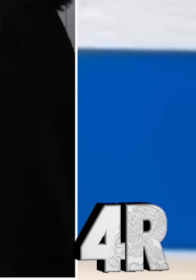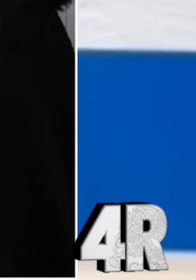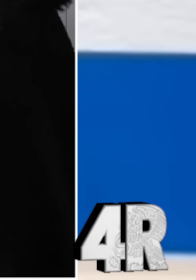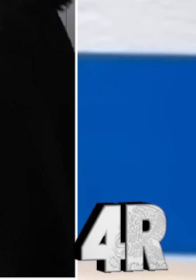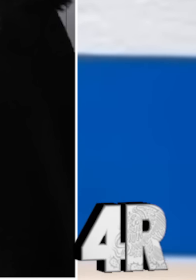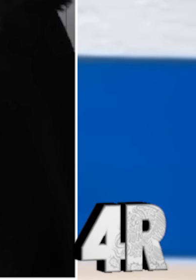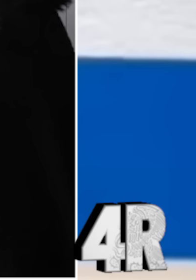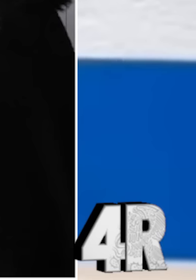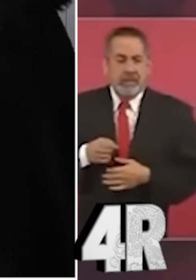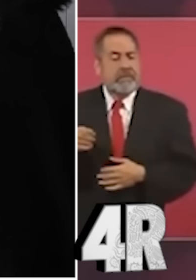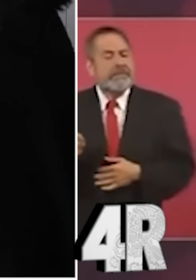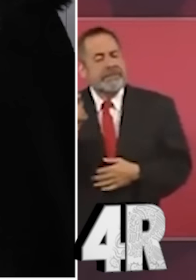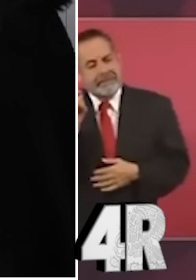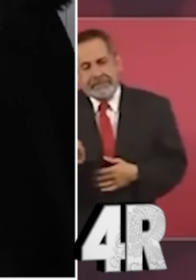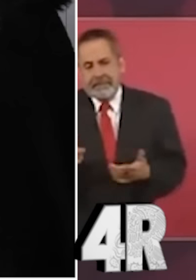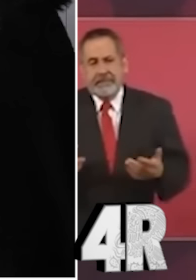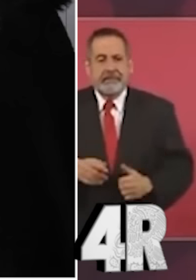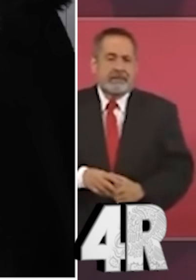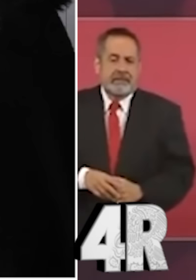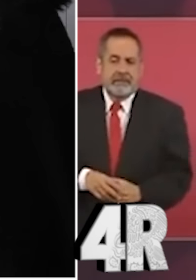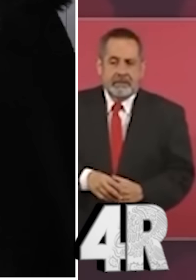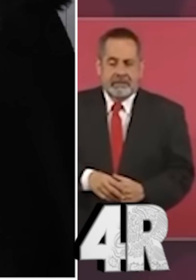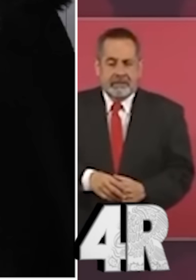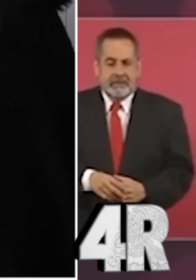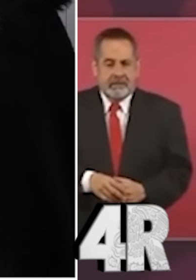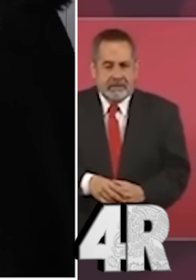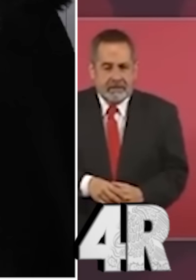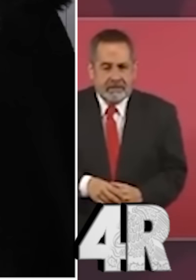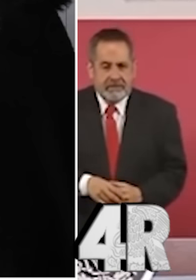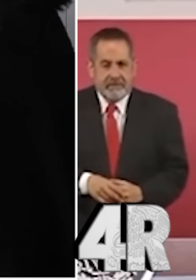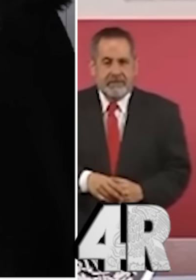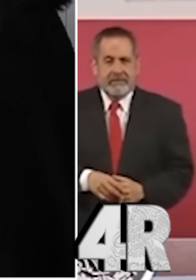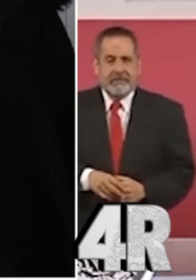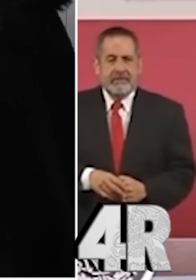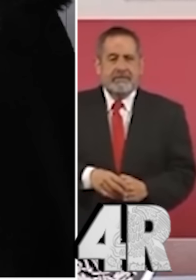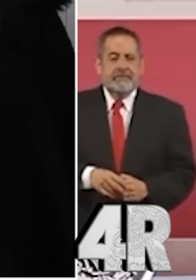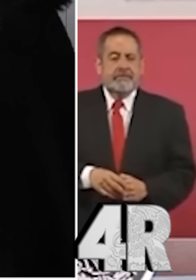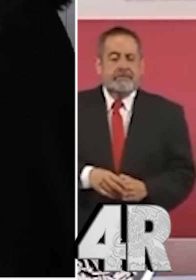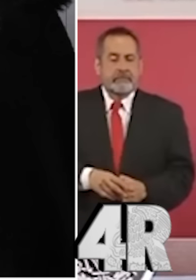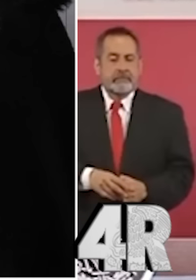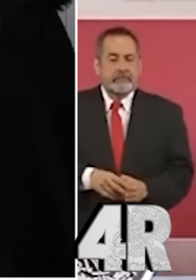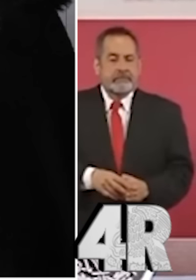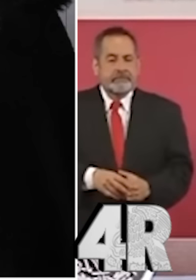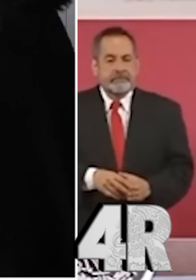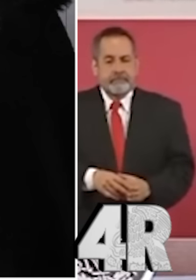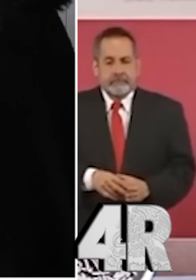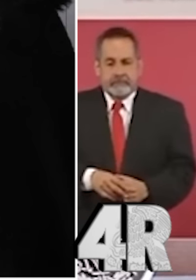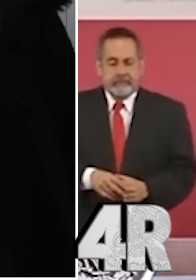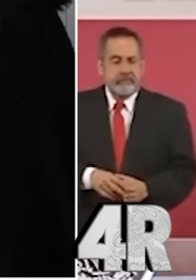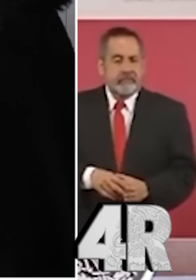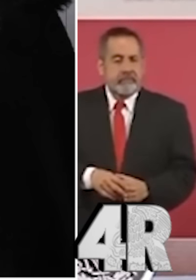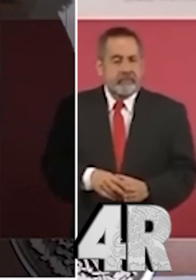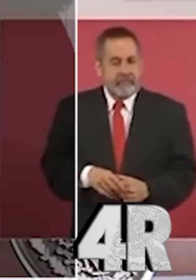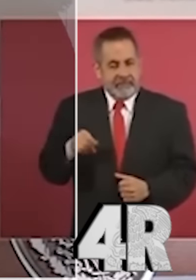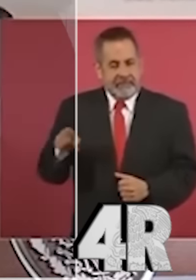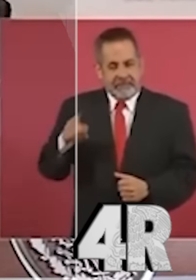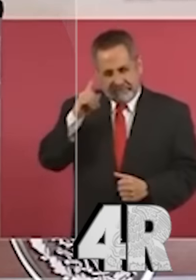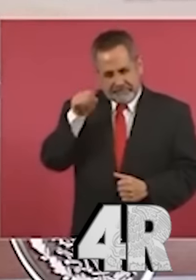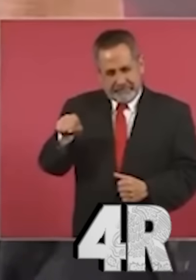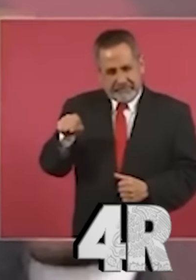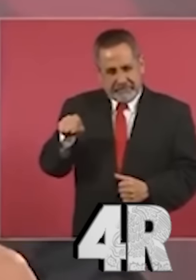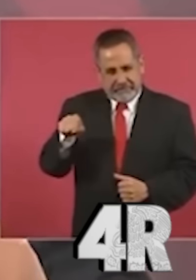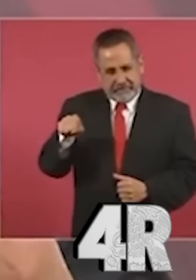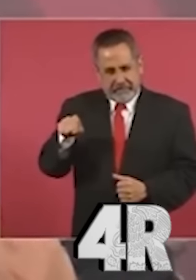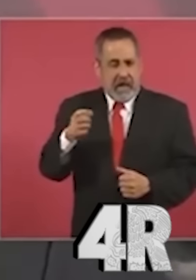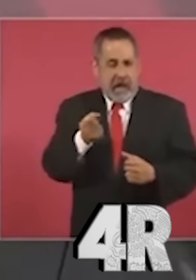gabinete del gobierno de México a nivel federal. Es decir, estos panistas, estos priistas, pues claro, no se libran de la dama